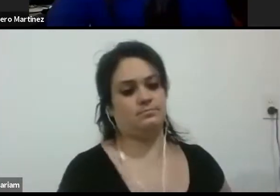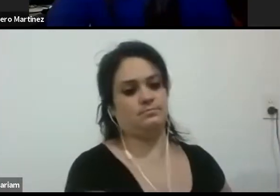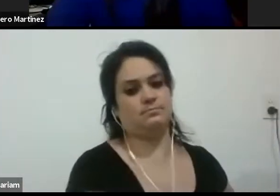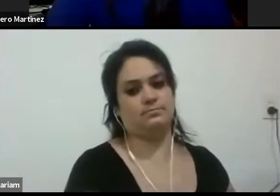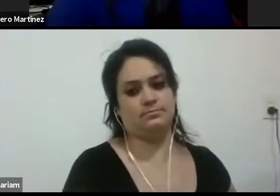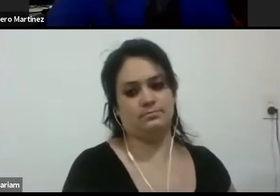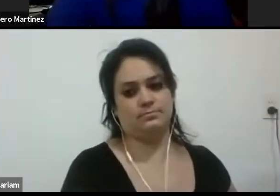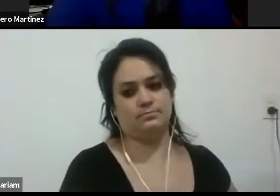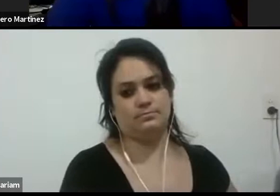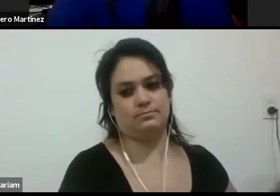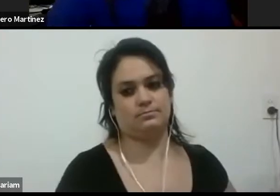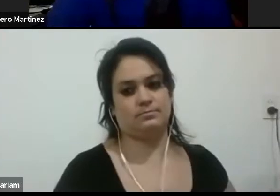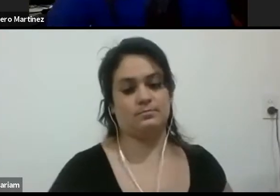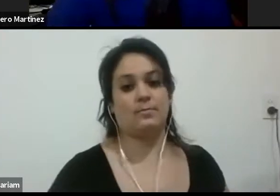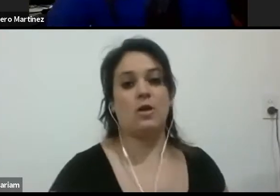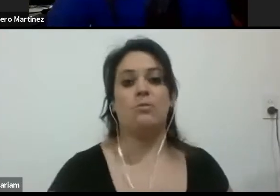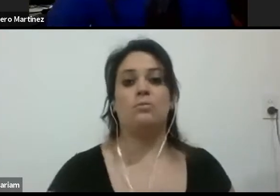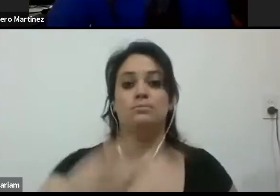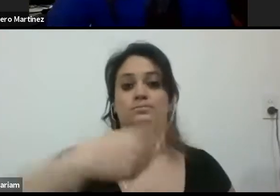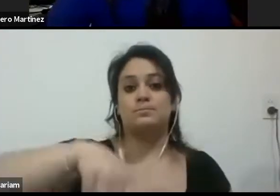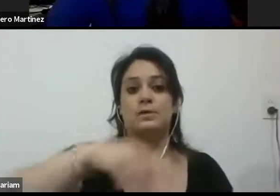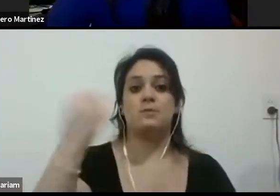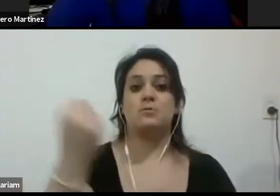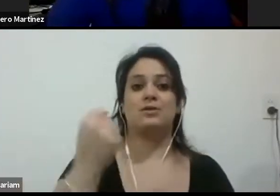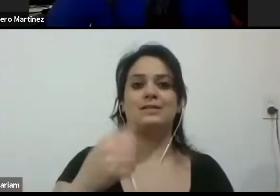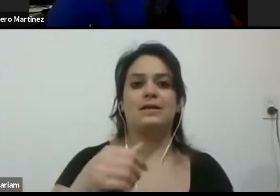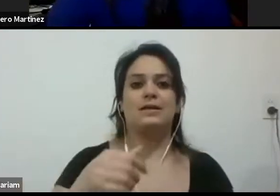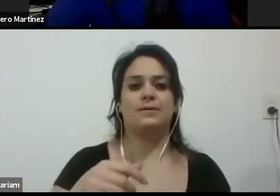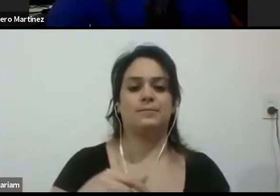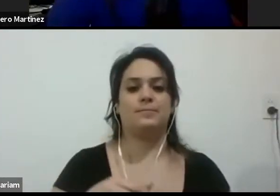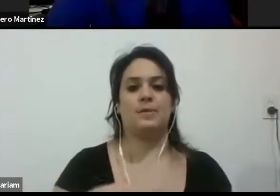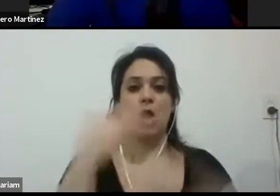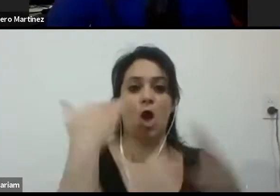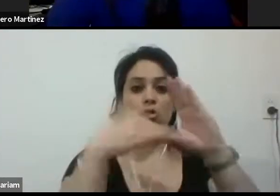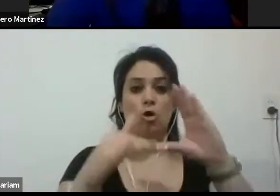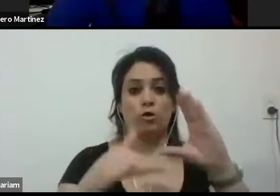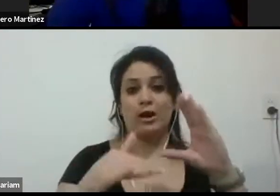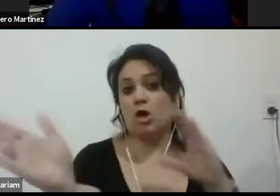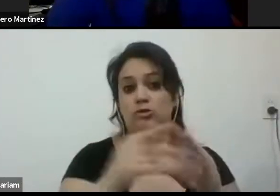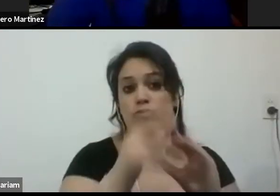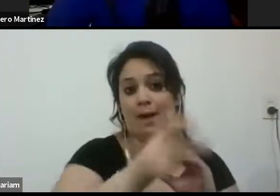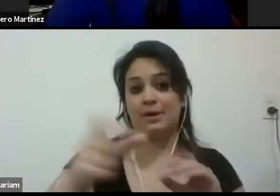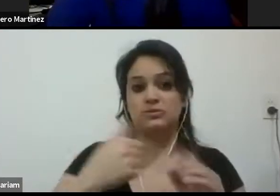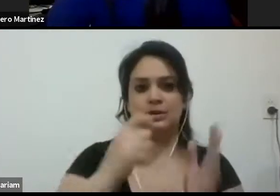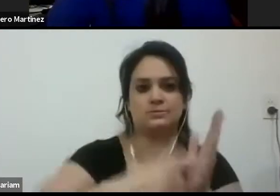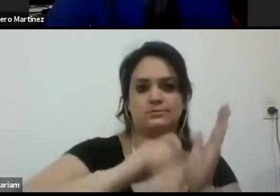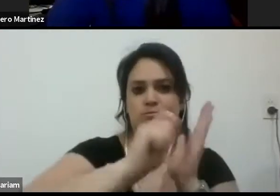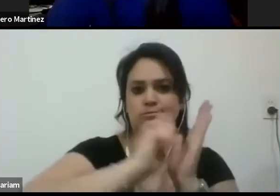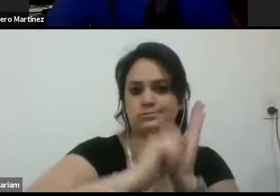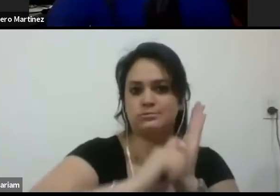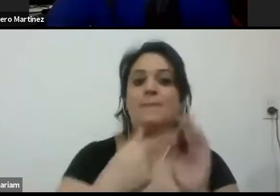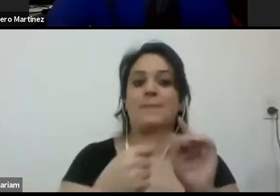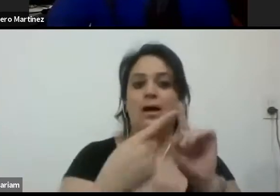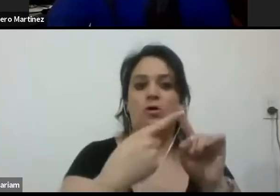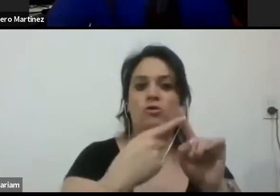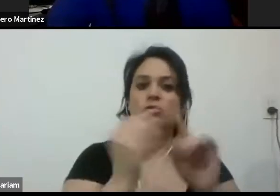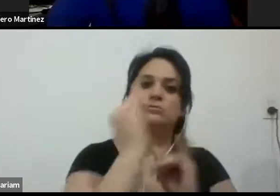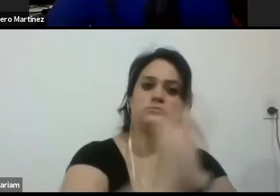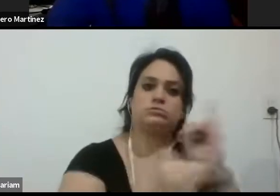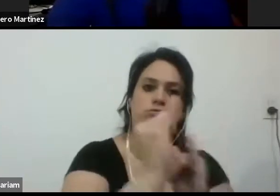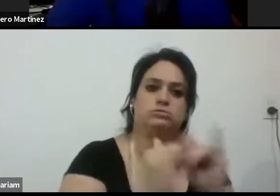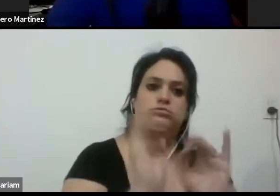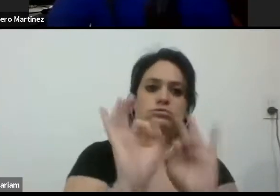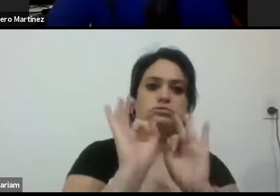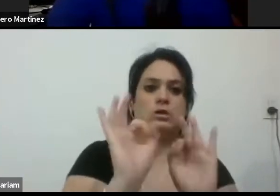por supuesto que nosotros nos vamos a quedar con los correos de todas aquellas personas que llenan formularios para estar constantemente comunicándonos